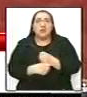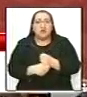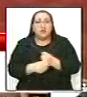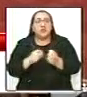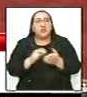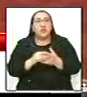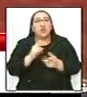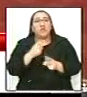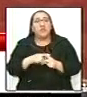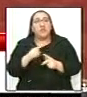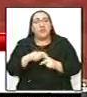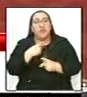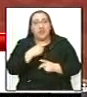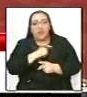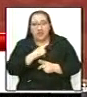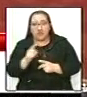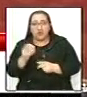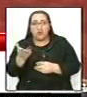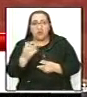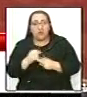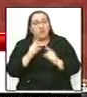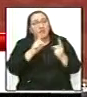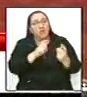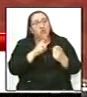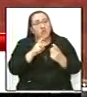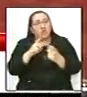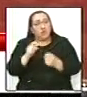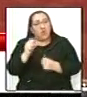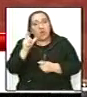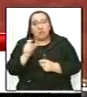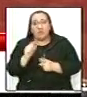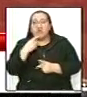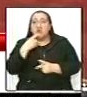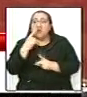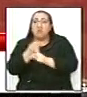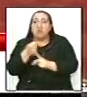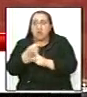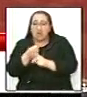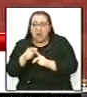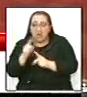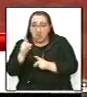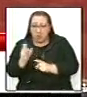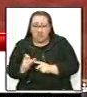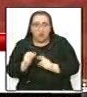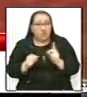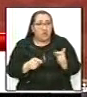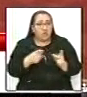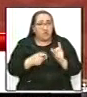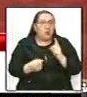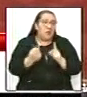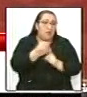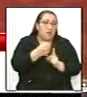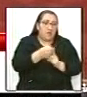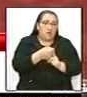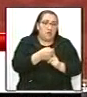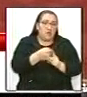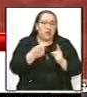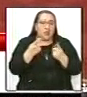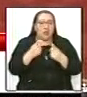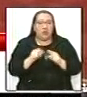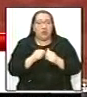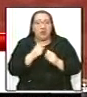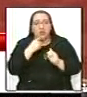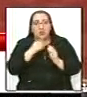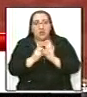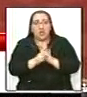correspondientes denuncias y llevar a cabo los interrogatorios al agresor y a la víctima, entre otras funciones que determine la ley y su